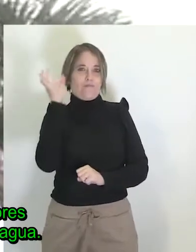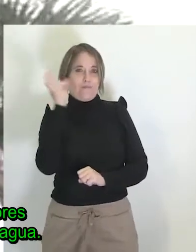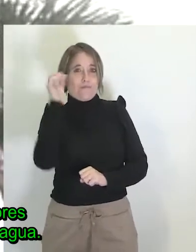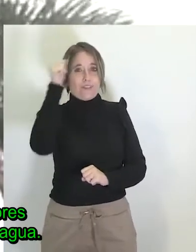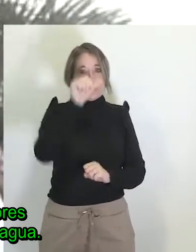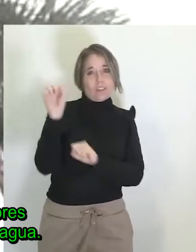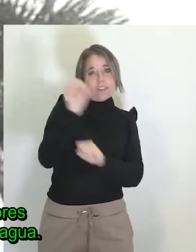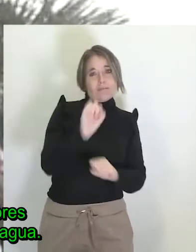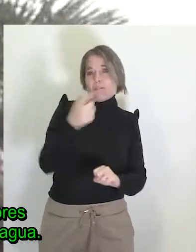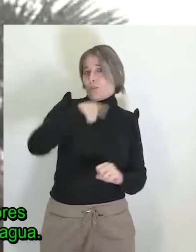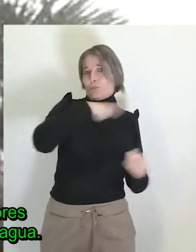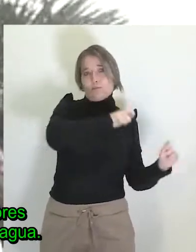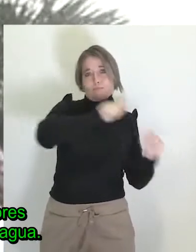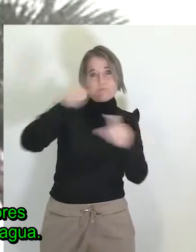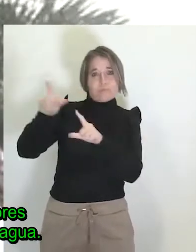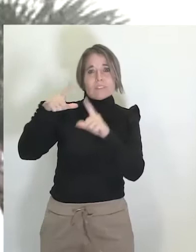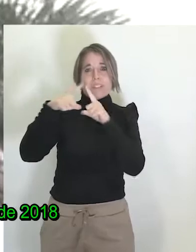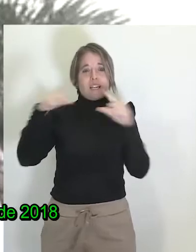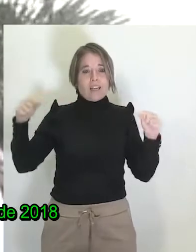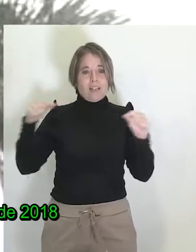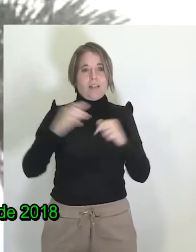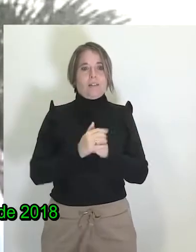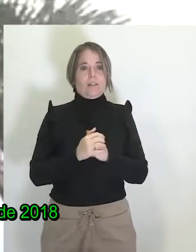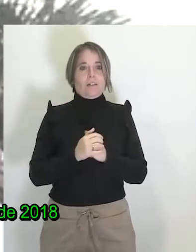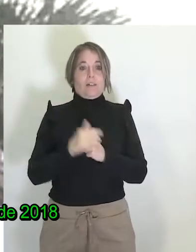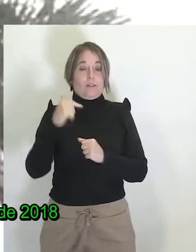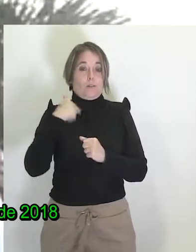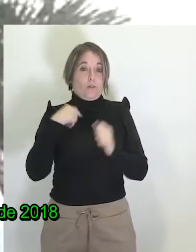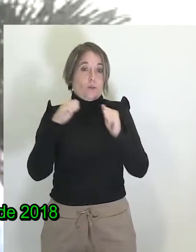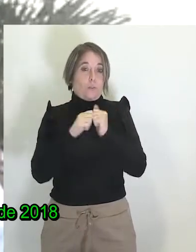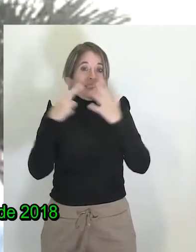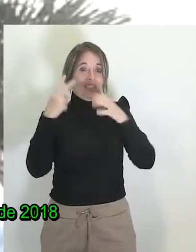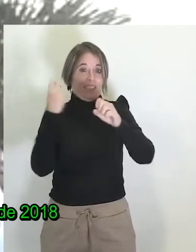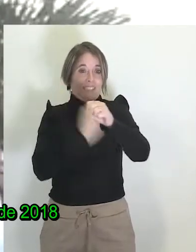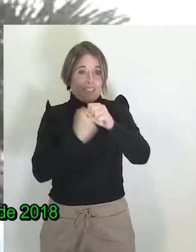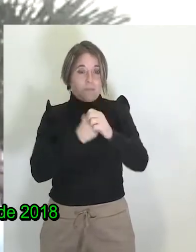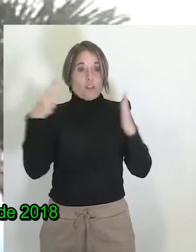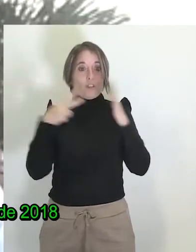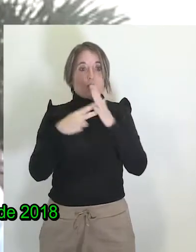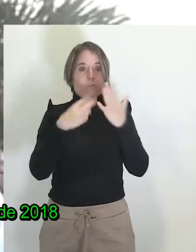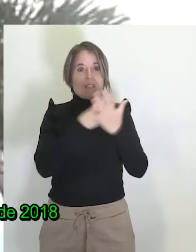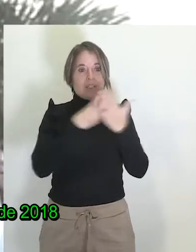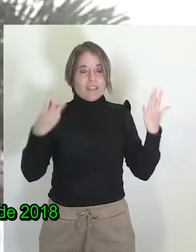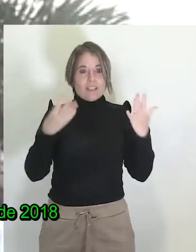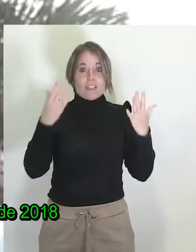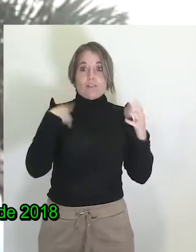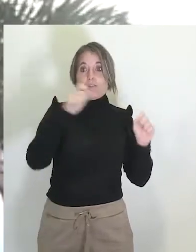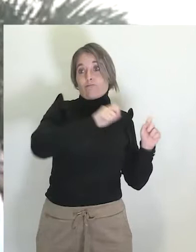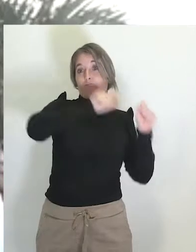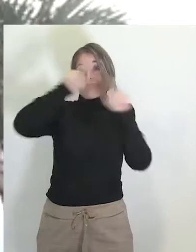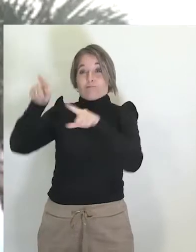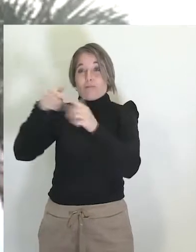y defensores hemos tenido que salir de Nicaragua. A mí me tocó en un 27 de diciembre de 2018 llegar a Costa